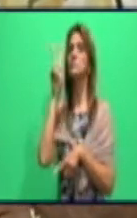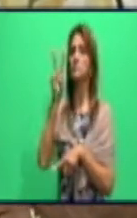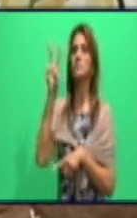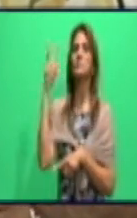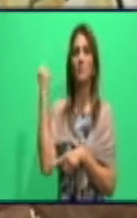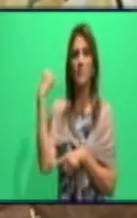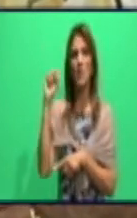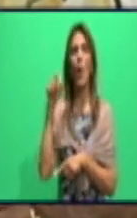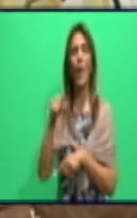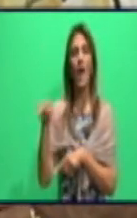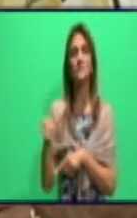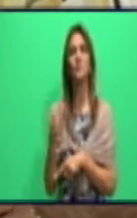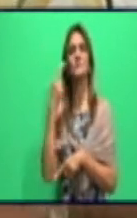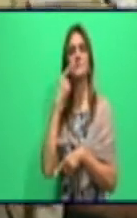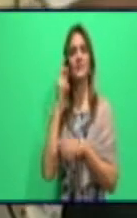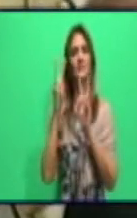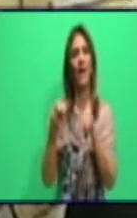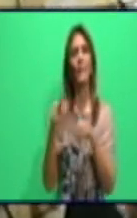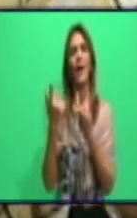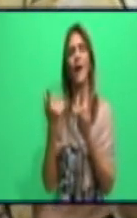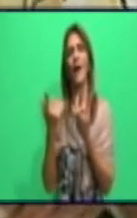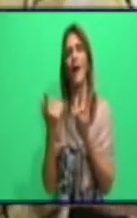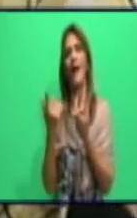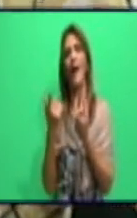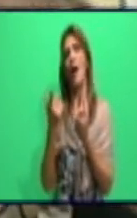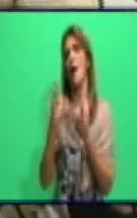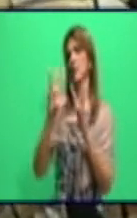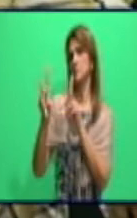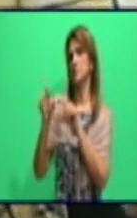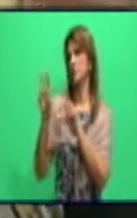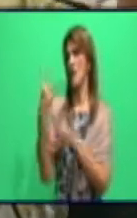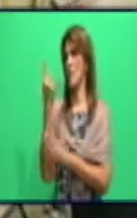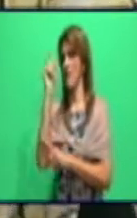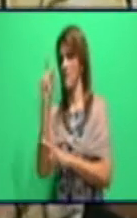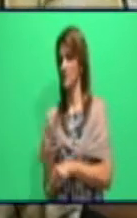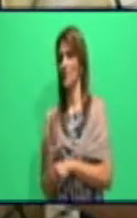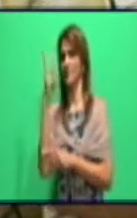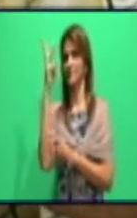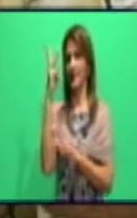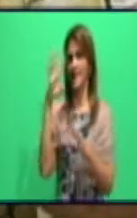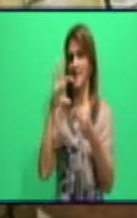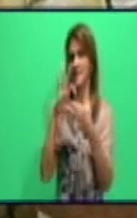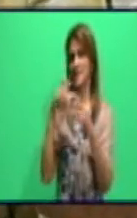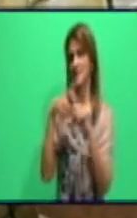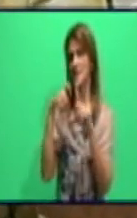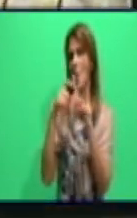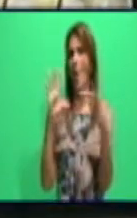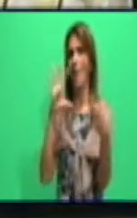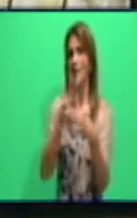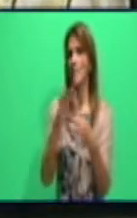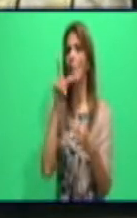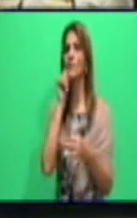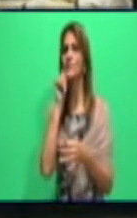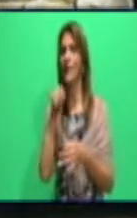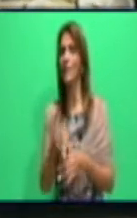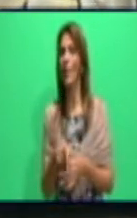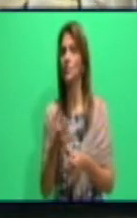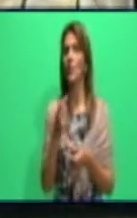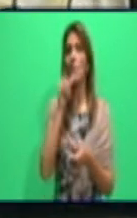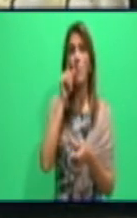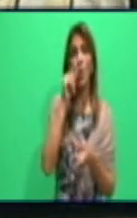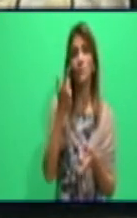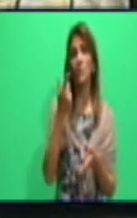kilos 319 kilogramos de pollo estaba hablando con el everton hacia mejores gallinas pero en el producto que se estaba vendiendo allí se haga allí no se